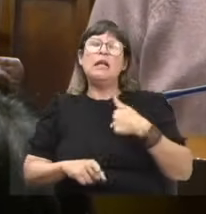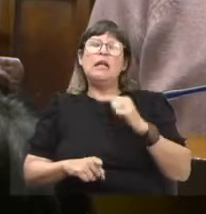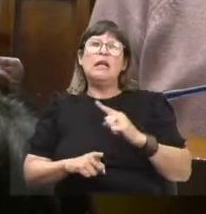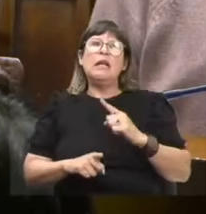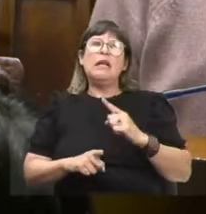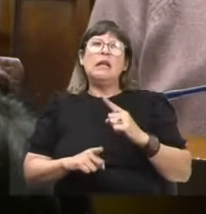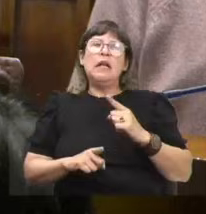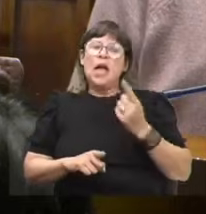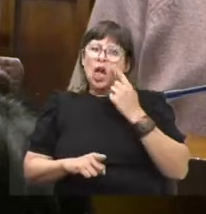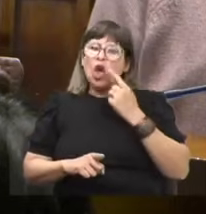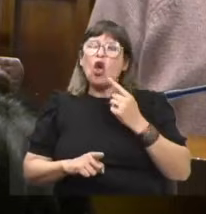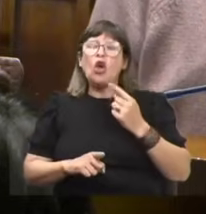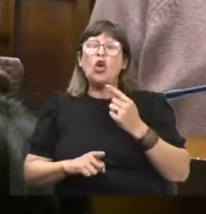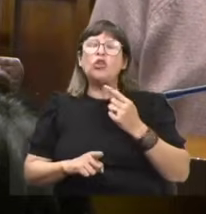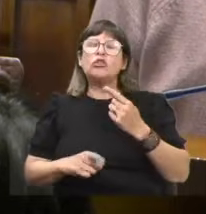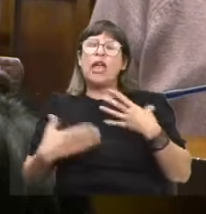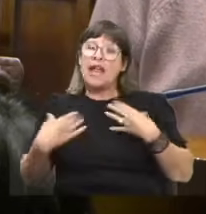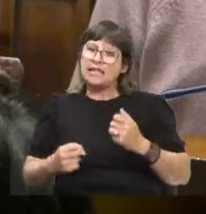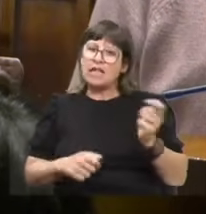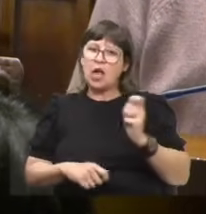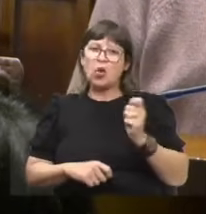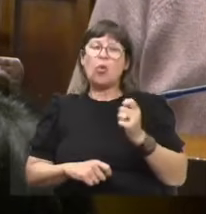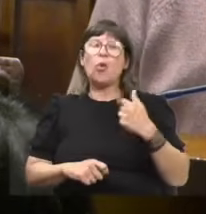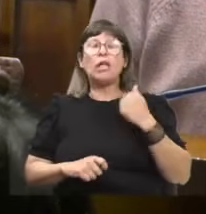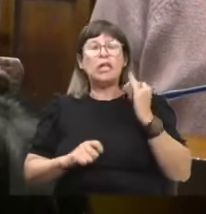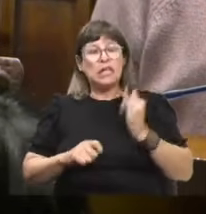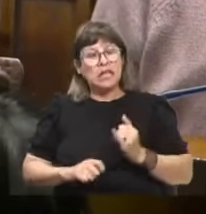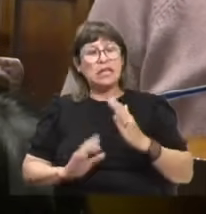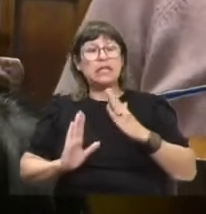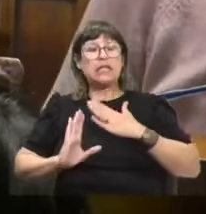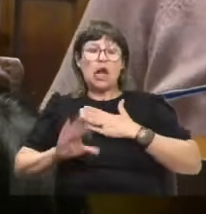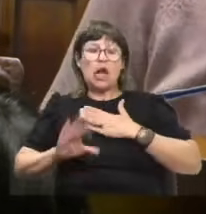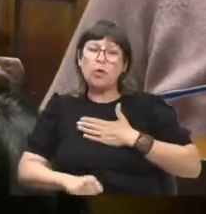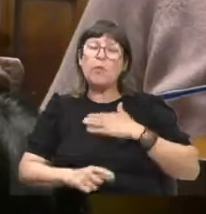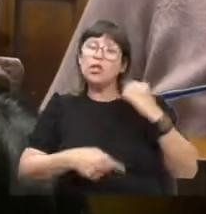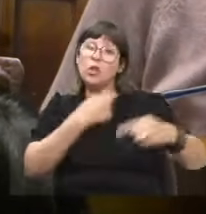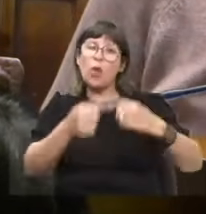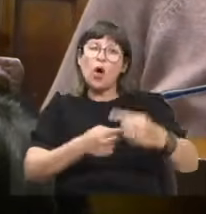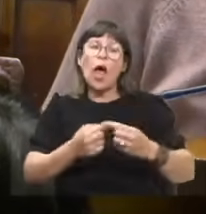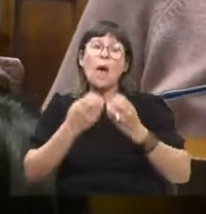conoce la salud pública y que está comprometido a continuar